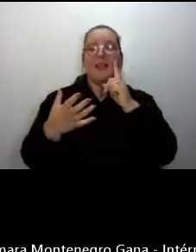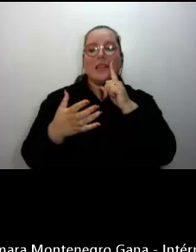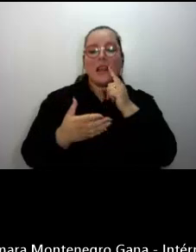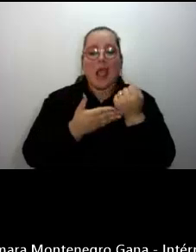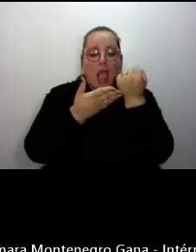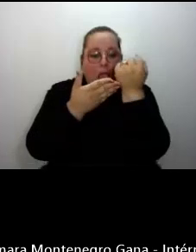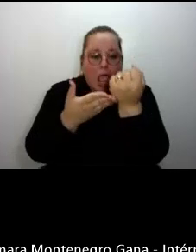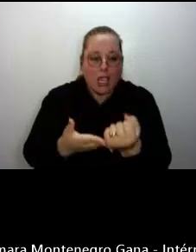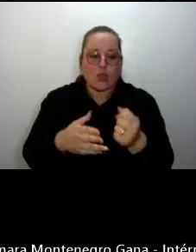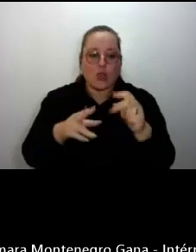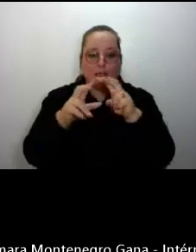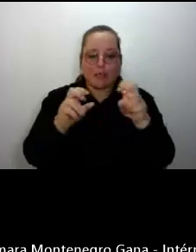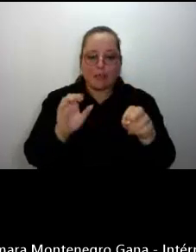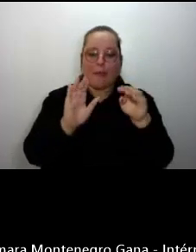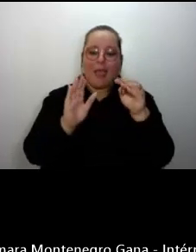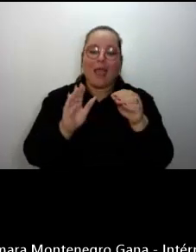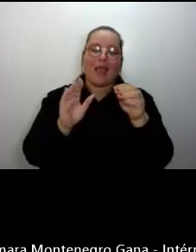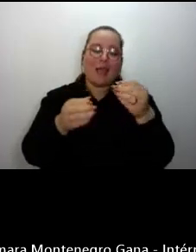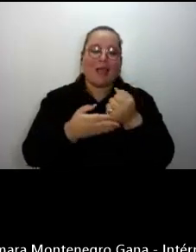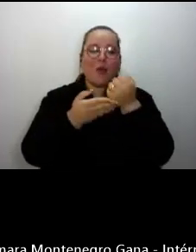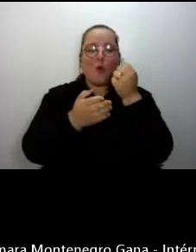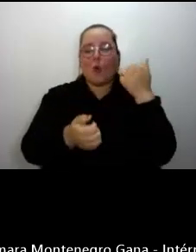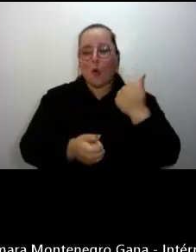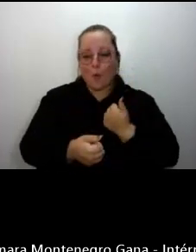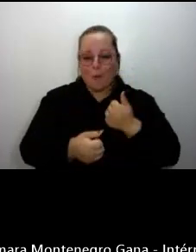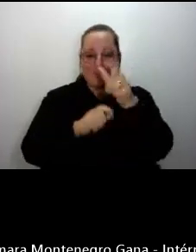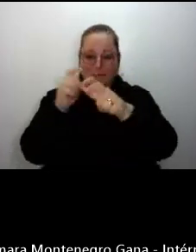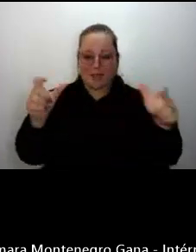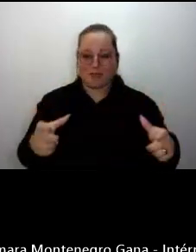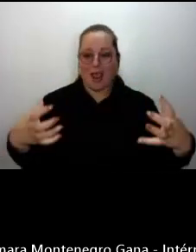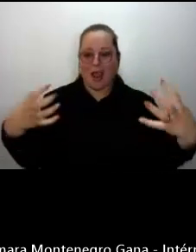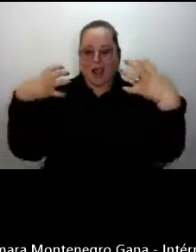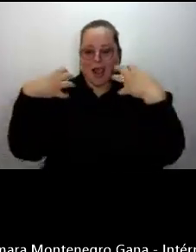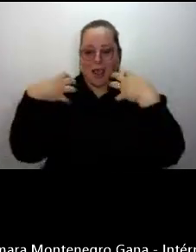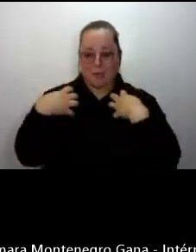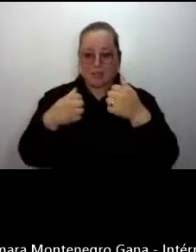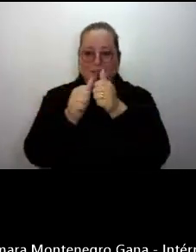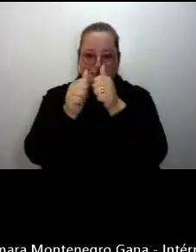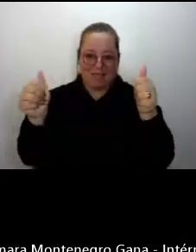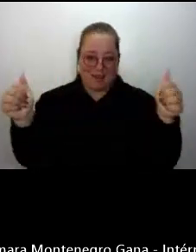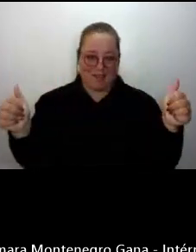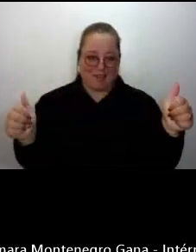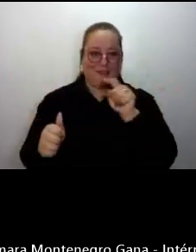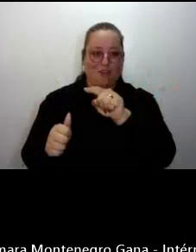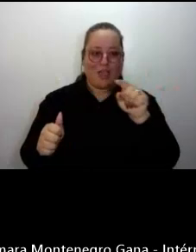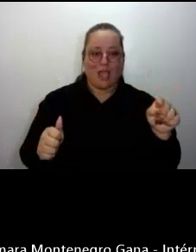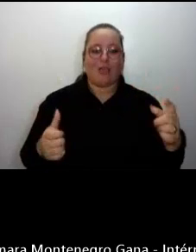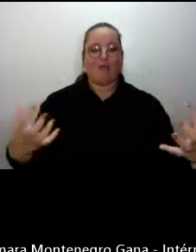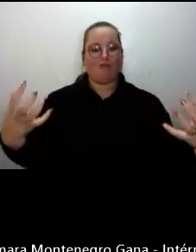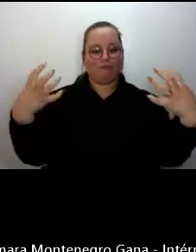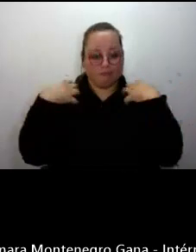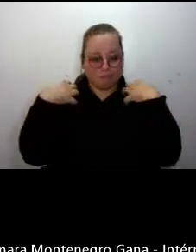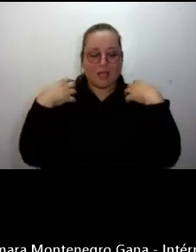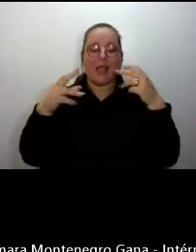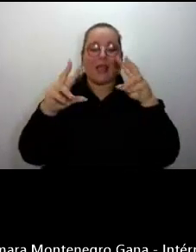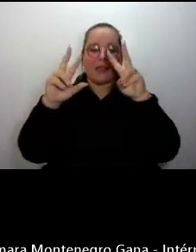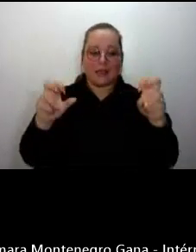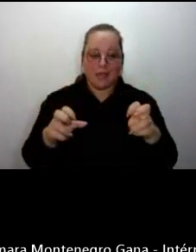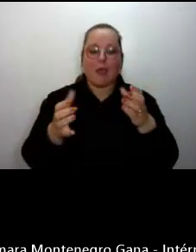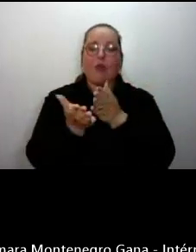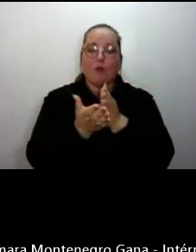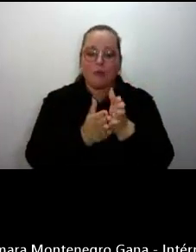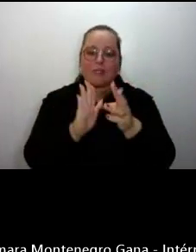implementación normativa, ¿cierto?, son principalmente los sostenedores y directivos, que hoy en día tienen una responsabilidad de poder implementar